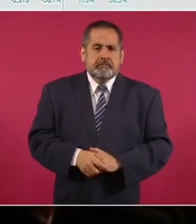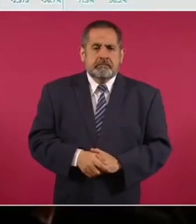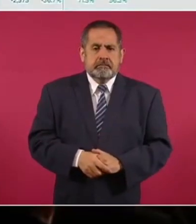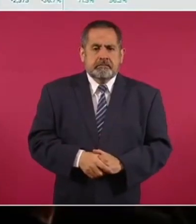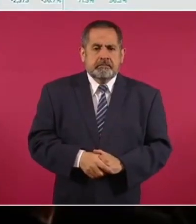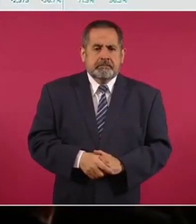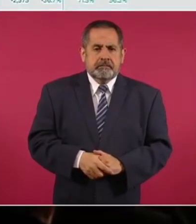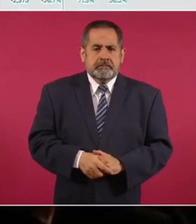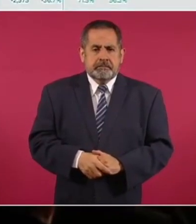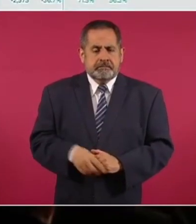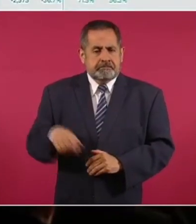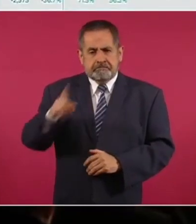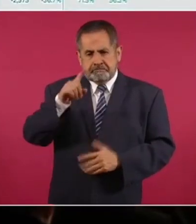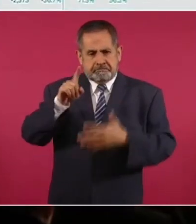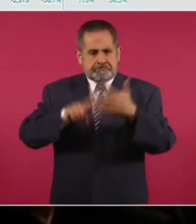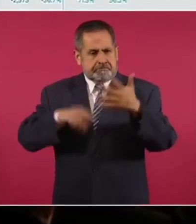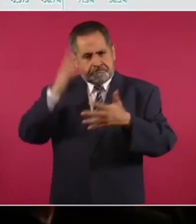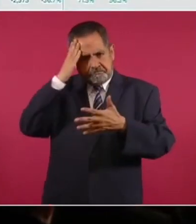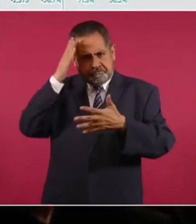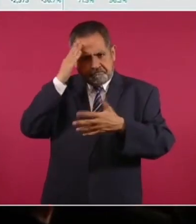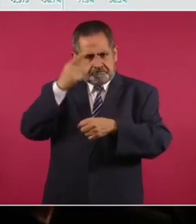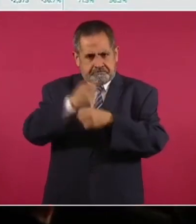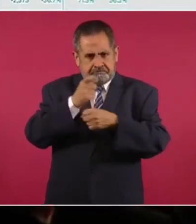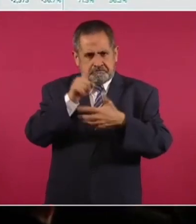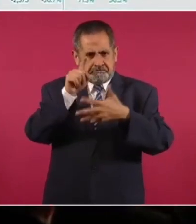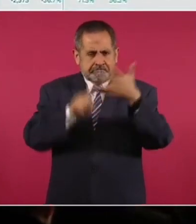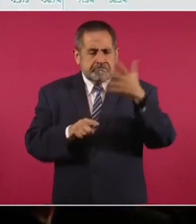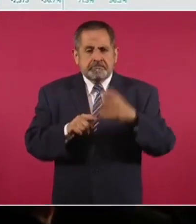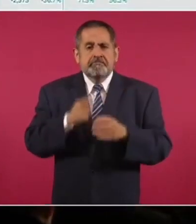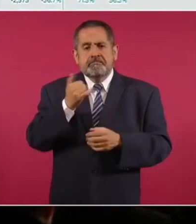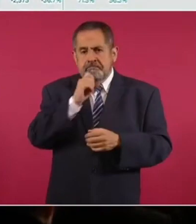Estos son las obras.